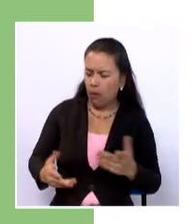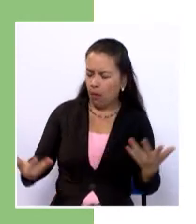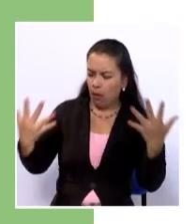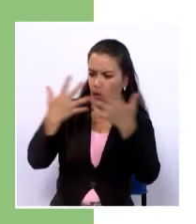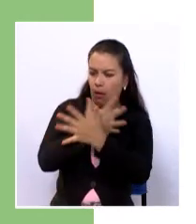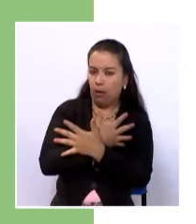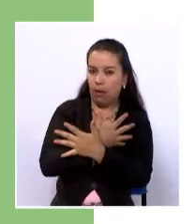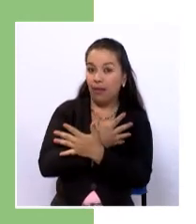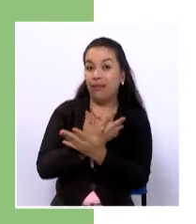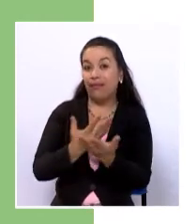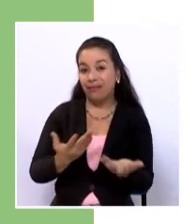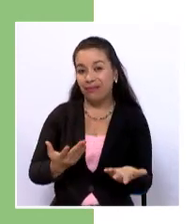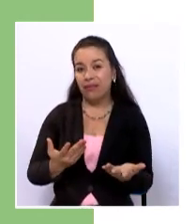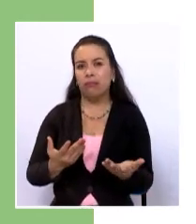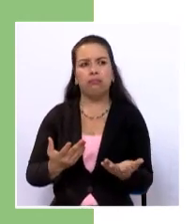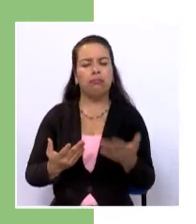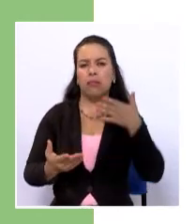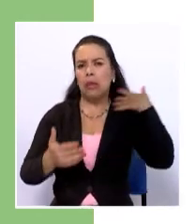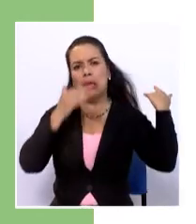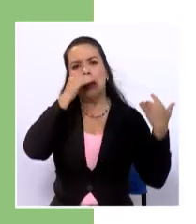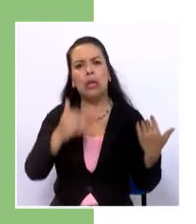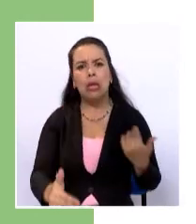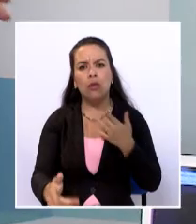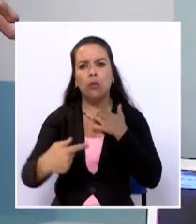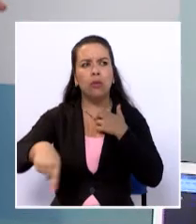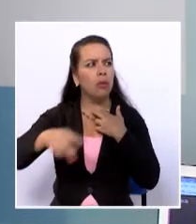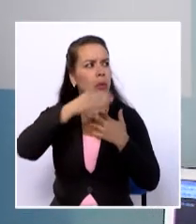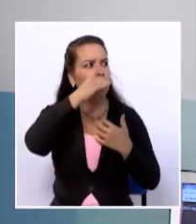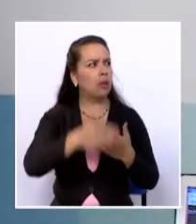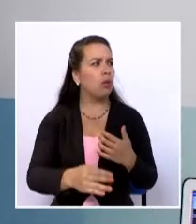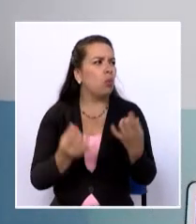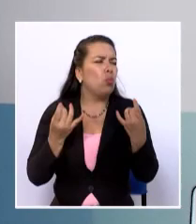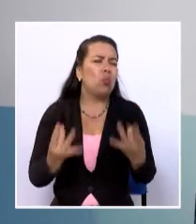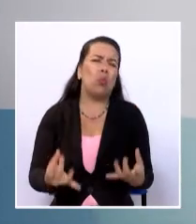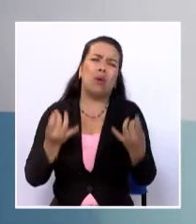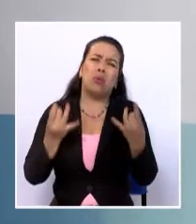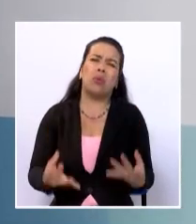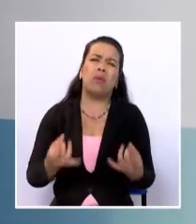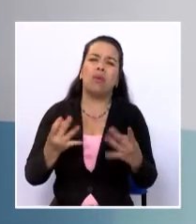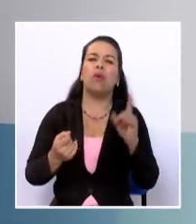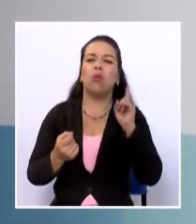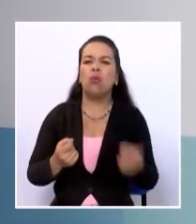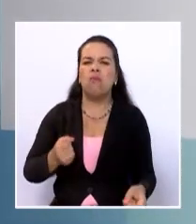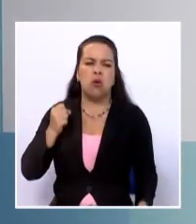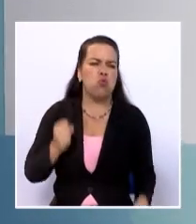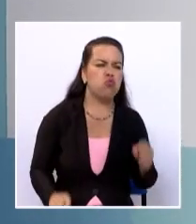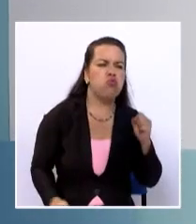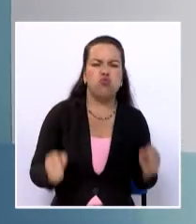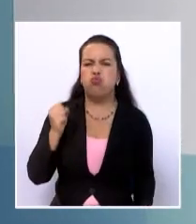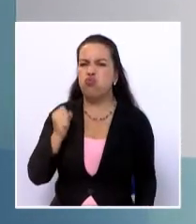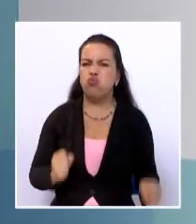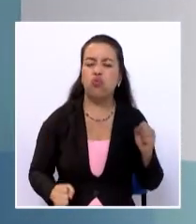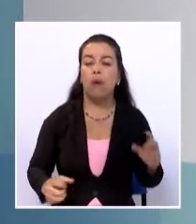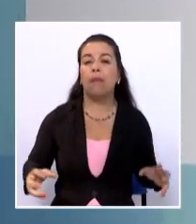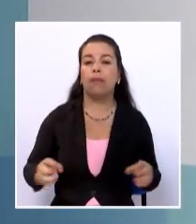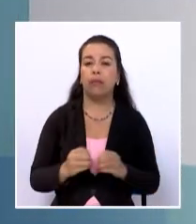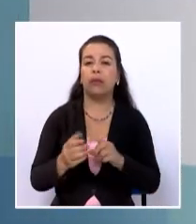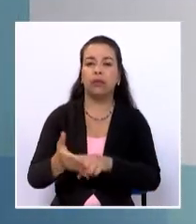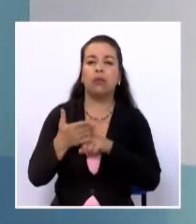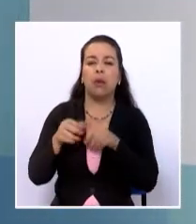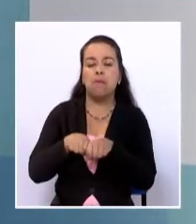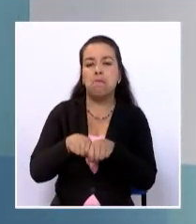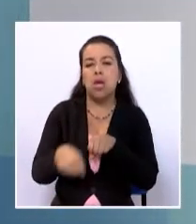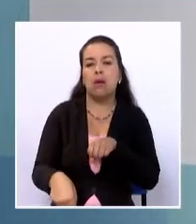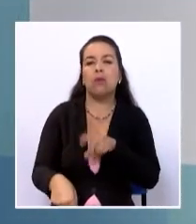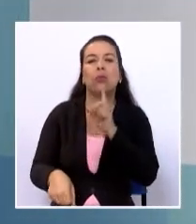cada vez más temprano los niños cada gen los niños tienen más dolores articulares por sobreuso y se ven fracturas que sean por